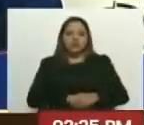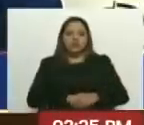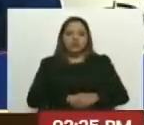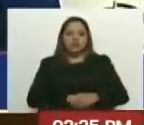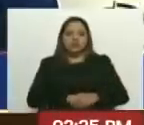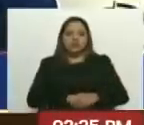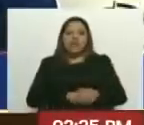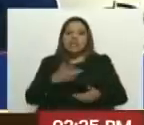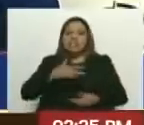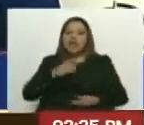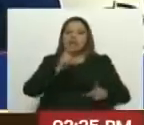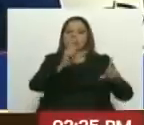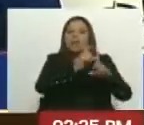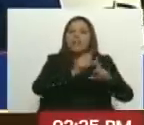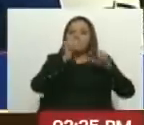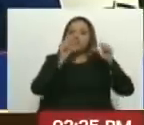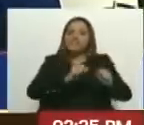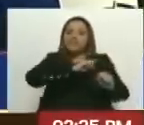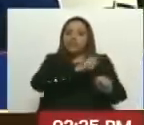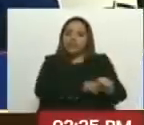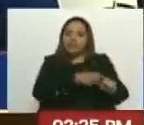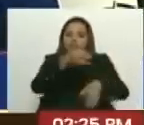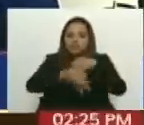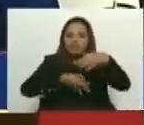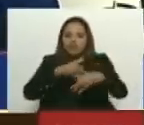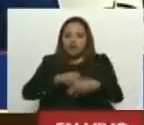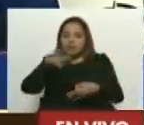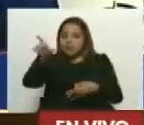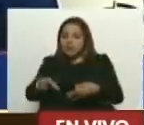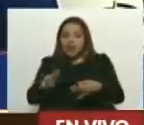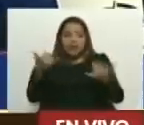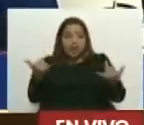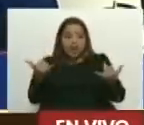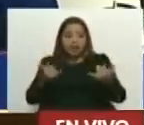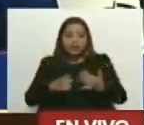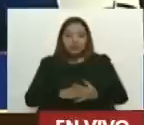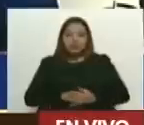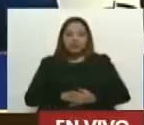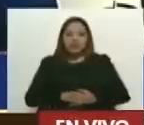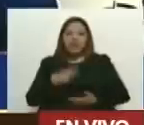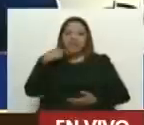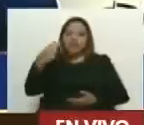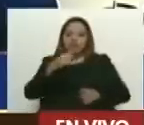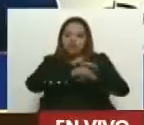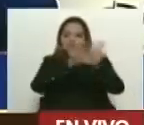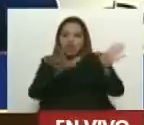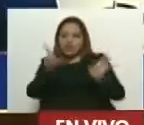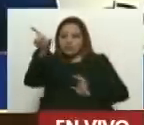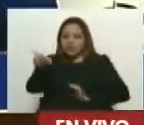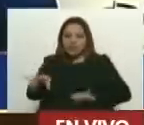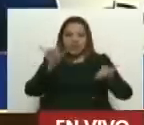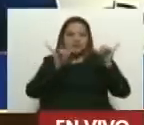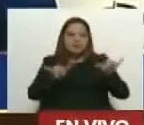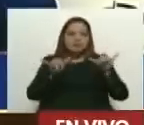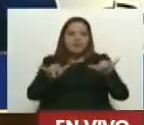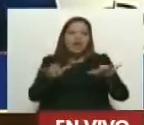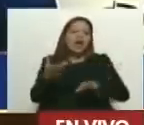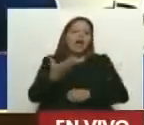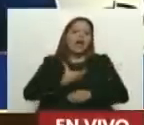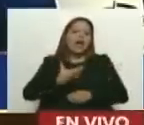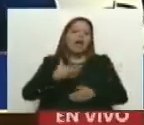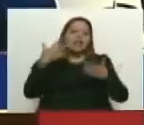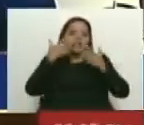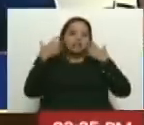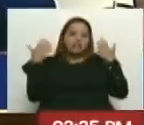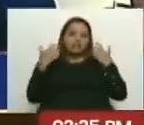sintamos lo que implica el desprecio ya a viva voz de este